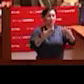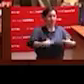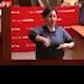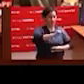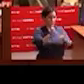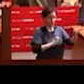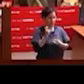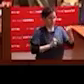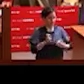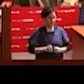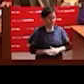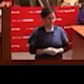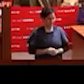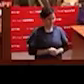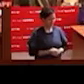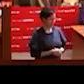por estar hoy